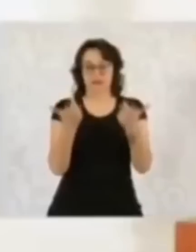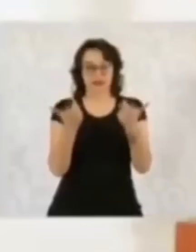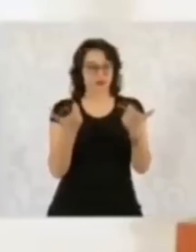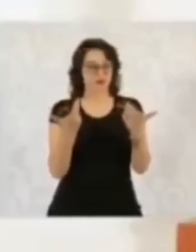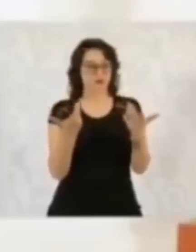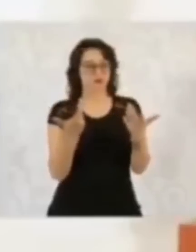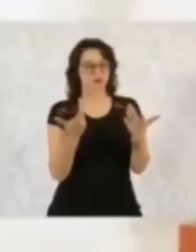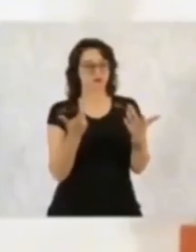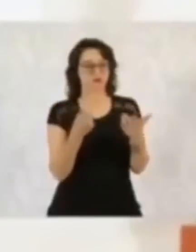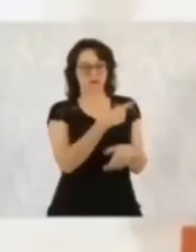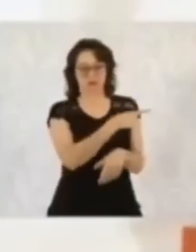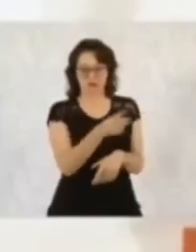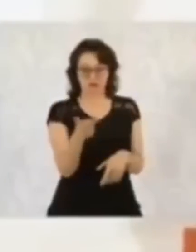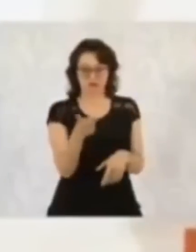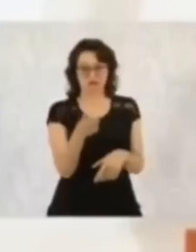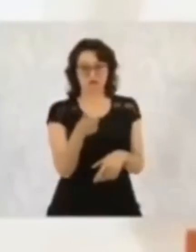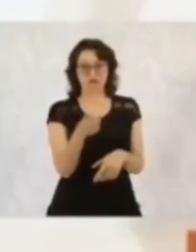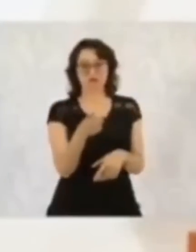algún